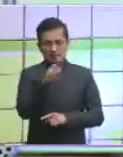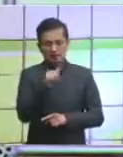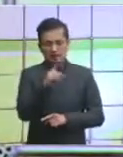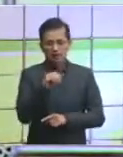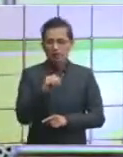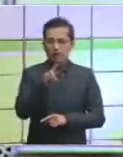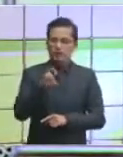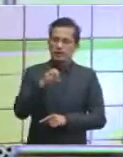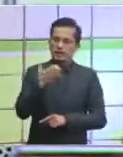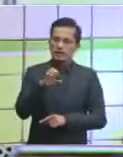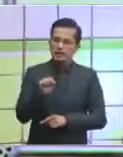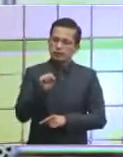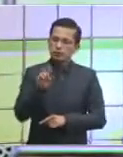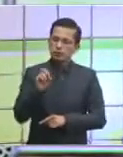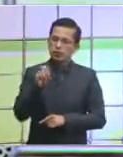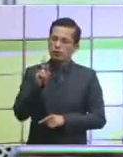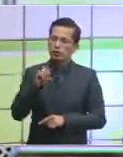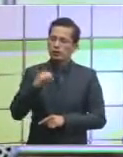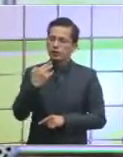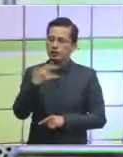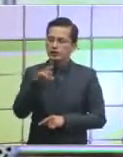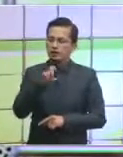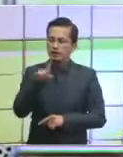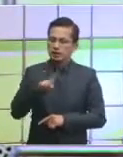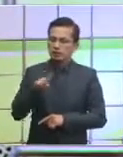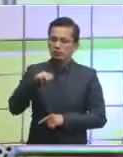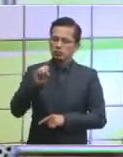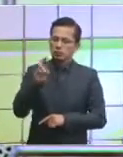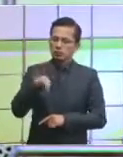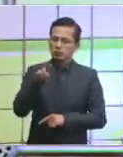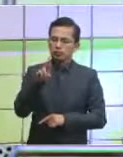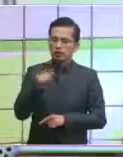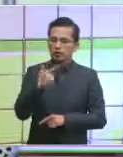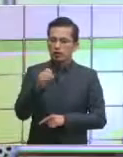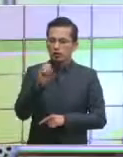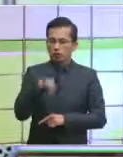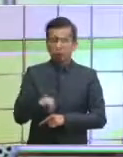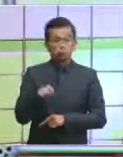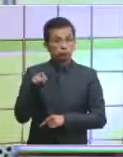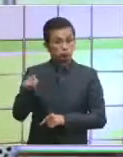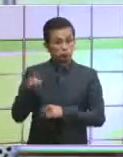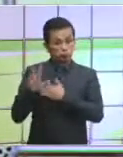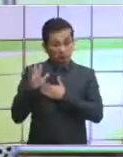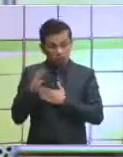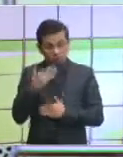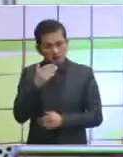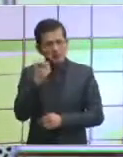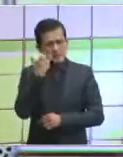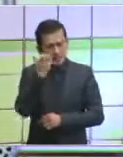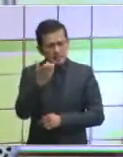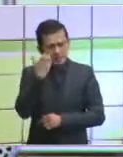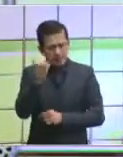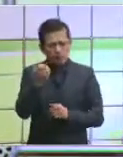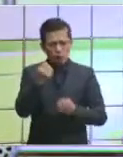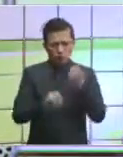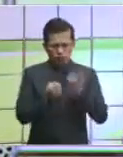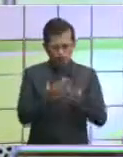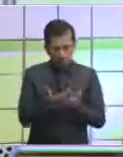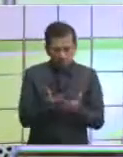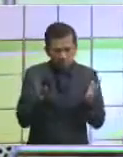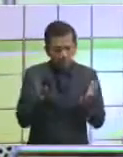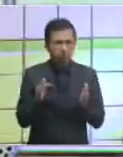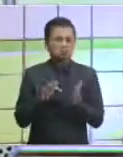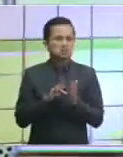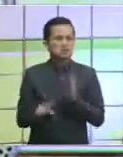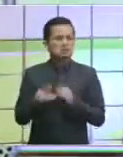rodríguez mondragón cuyo compromiso convicción y anhelo de una justicia abierta es lo que ha permitido